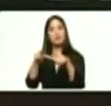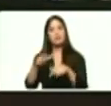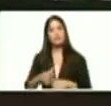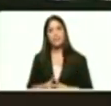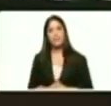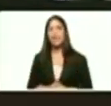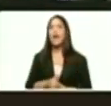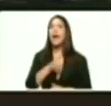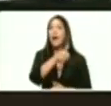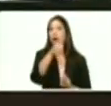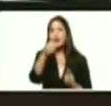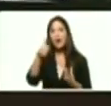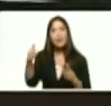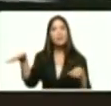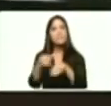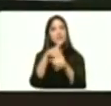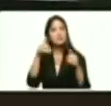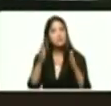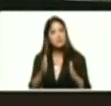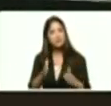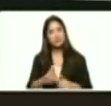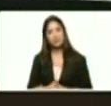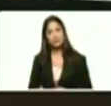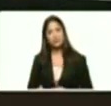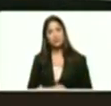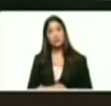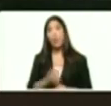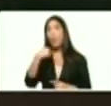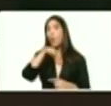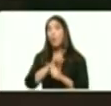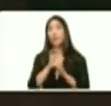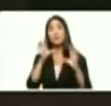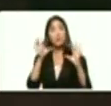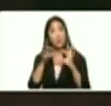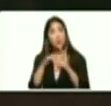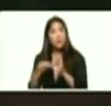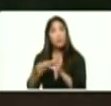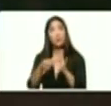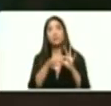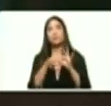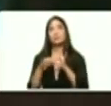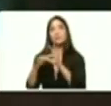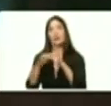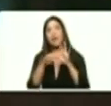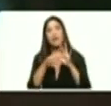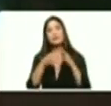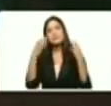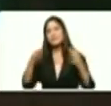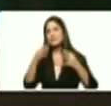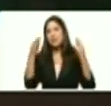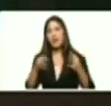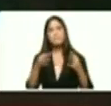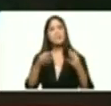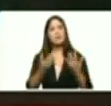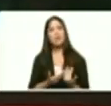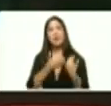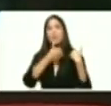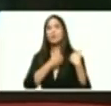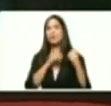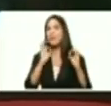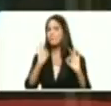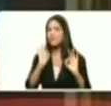rumbos, a cada ministro, a cada ministra, de manera unitaria, conjunta, y en cada uno, de sus aspectos, de responsabilidad